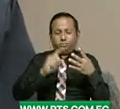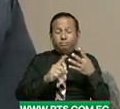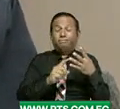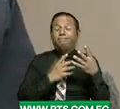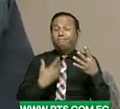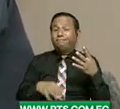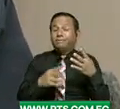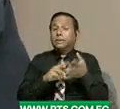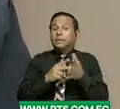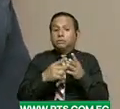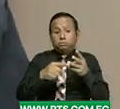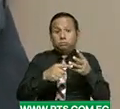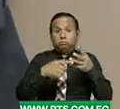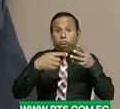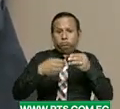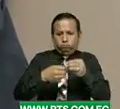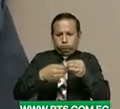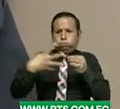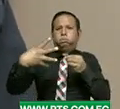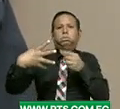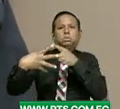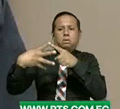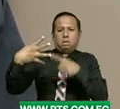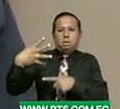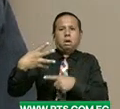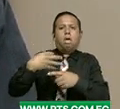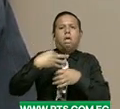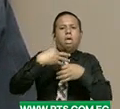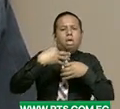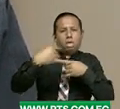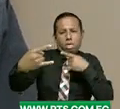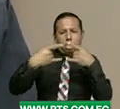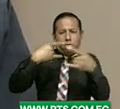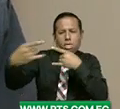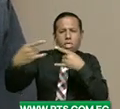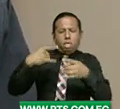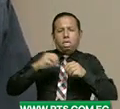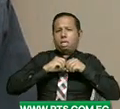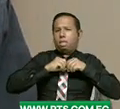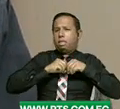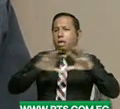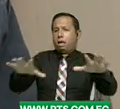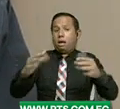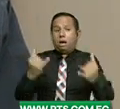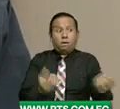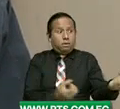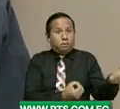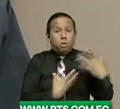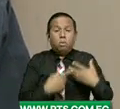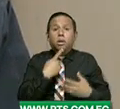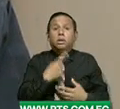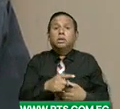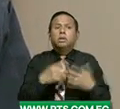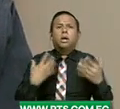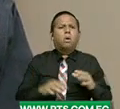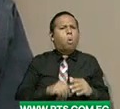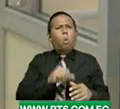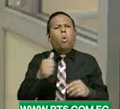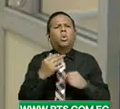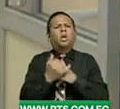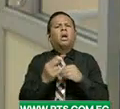pues diferentes sub linajes todo Ellos están circulando Y ya se reportan casos de la famosa bq11